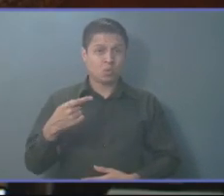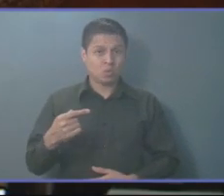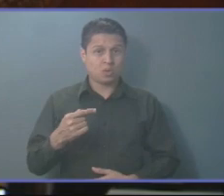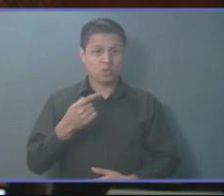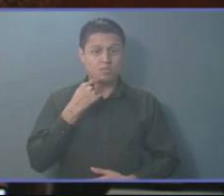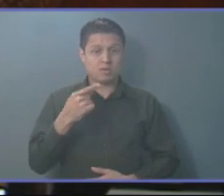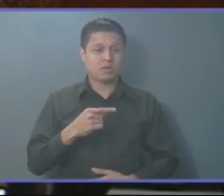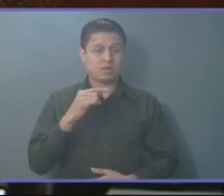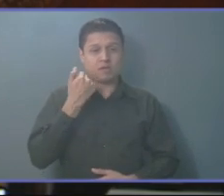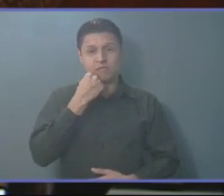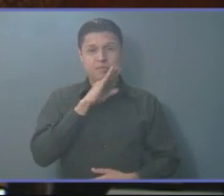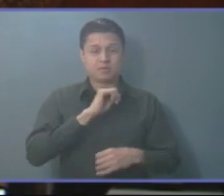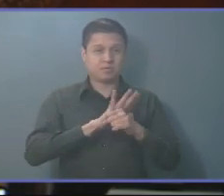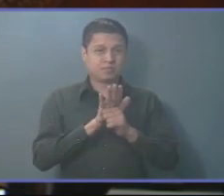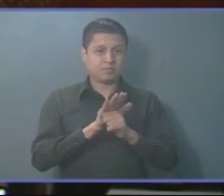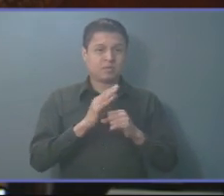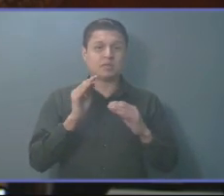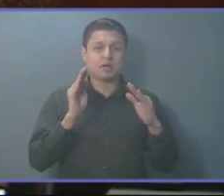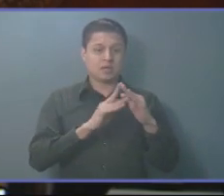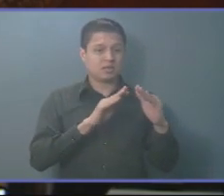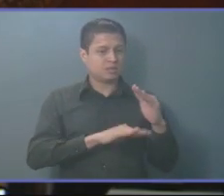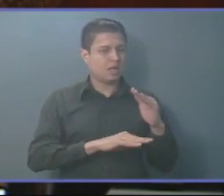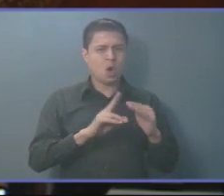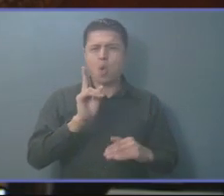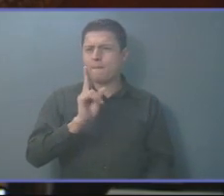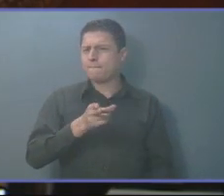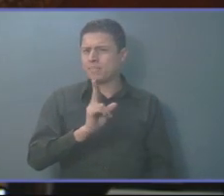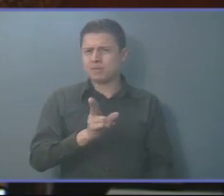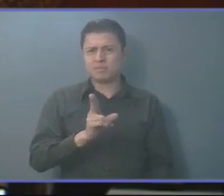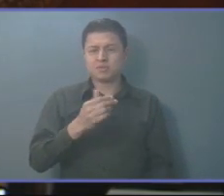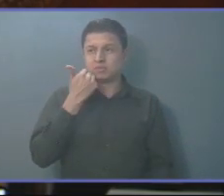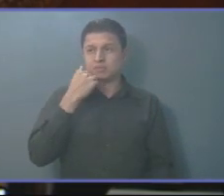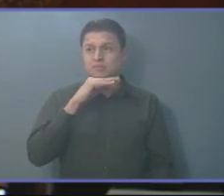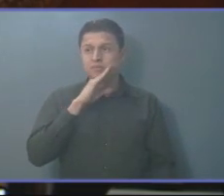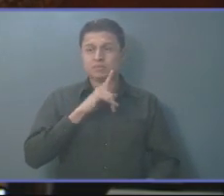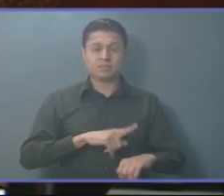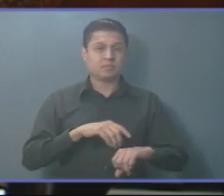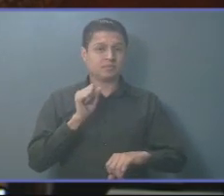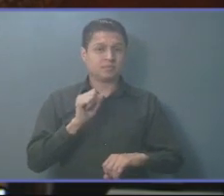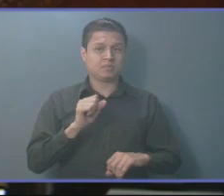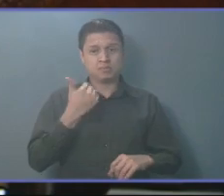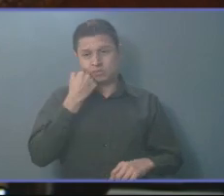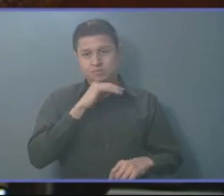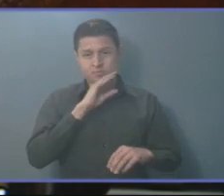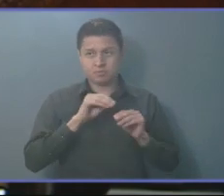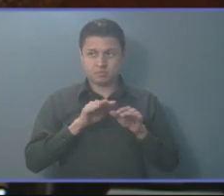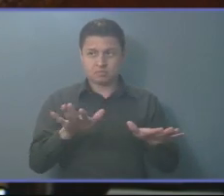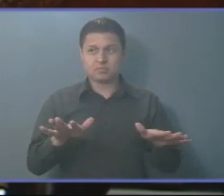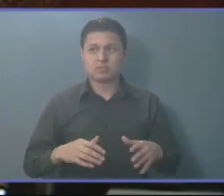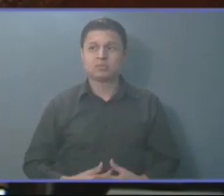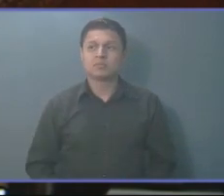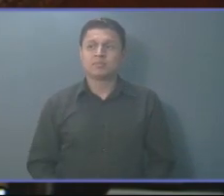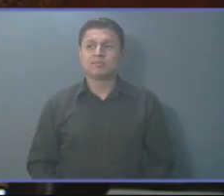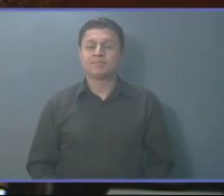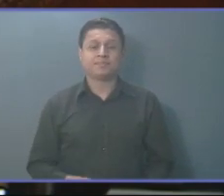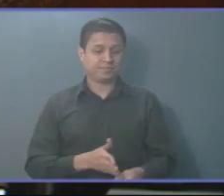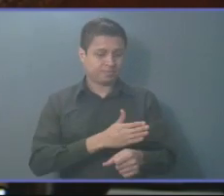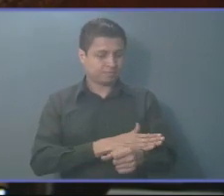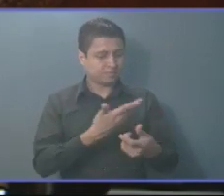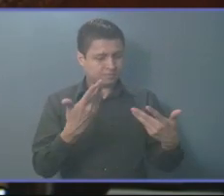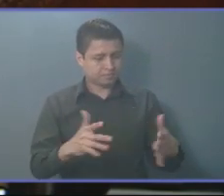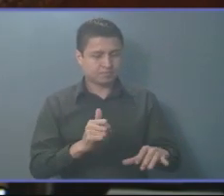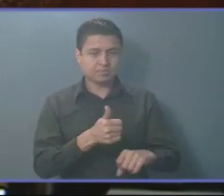del COVID-19 tendrán el mismo tratamiento de las incapacidades temporales por enfermedad común previstas en